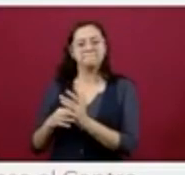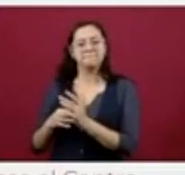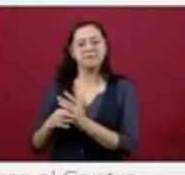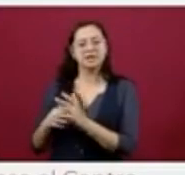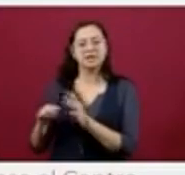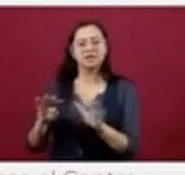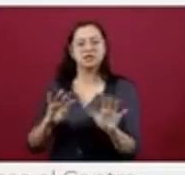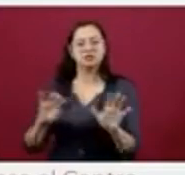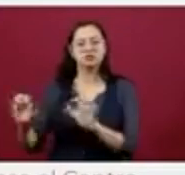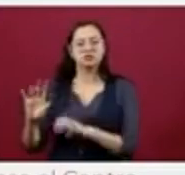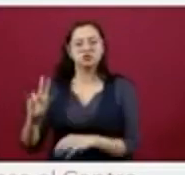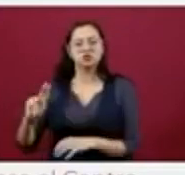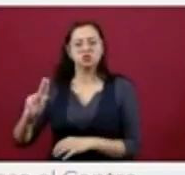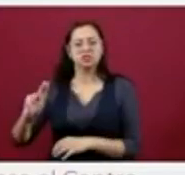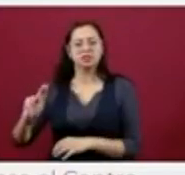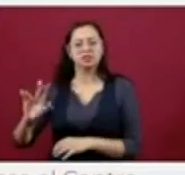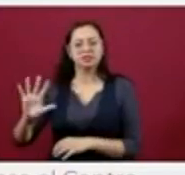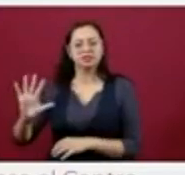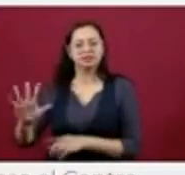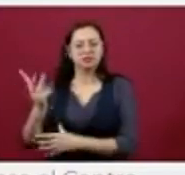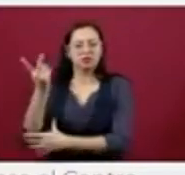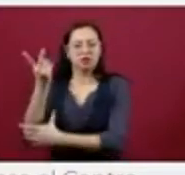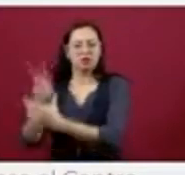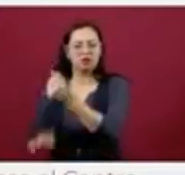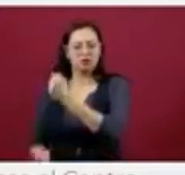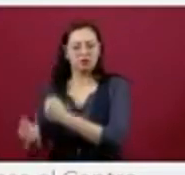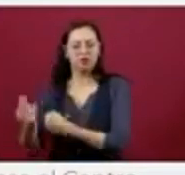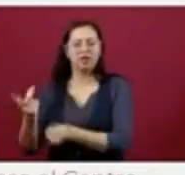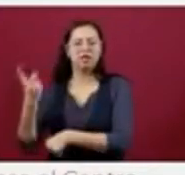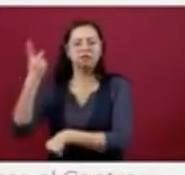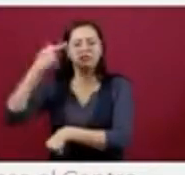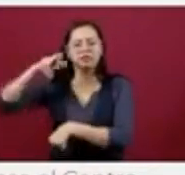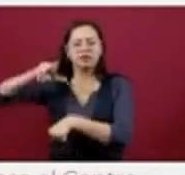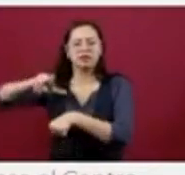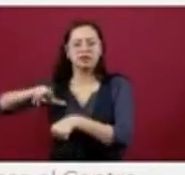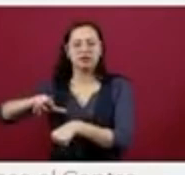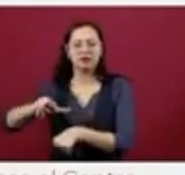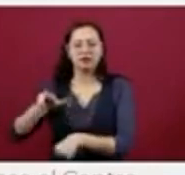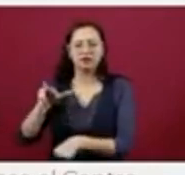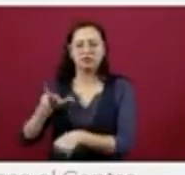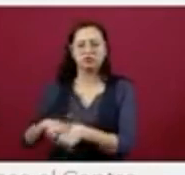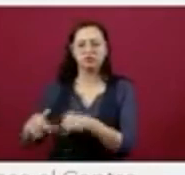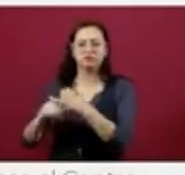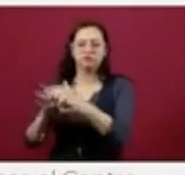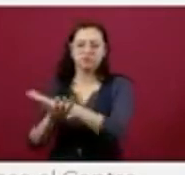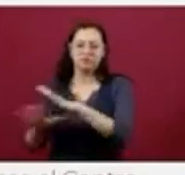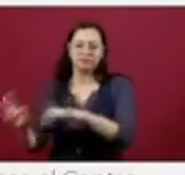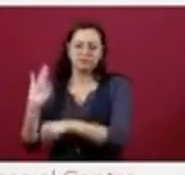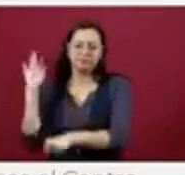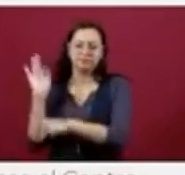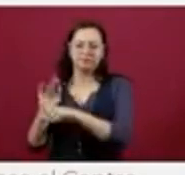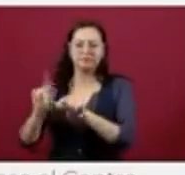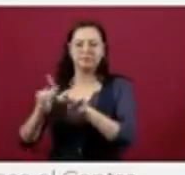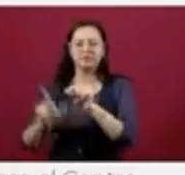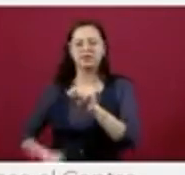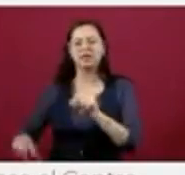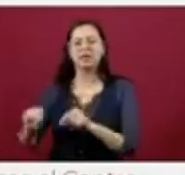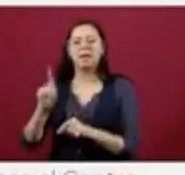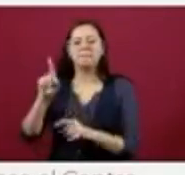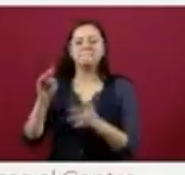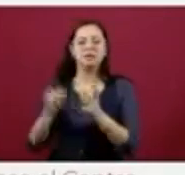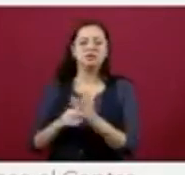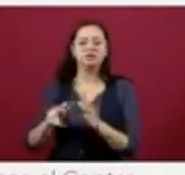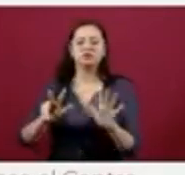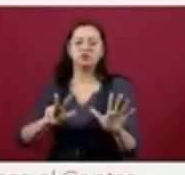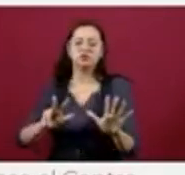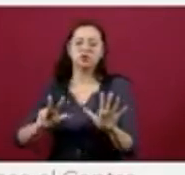se fusionaron, creándose la Dirección de Investigación y Seguridad Nacional, que en 1989 pasaría a